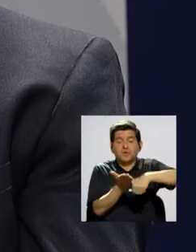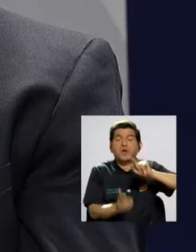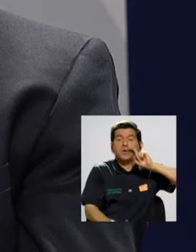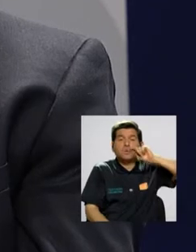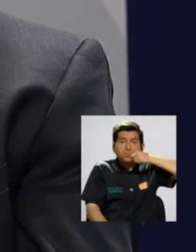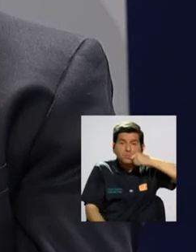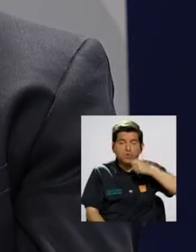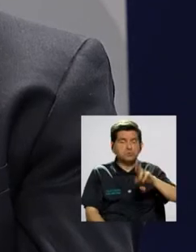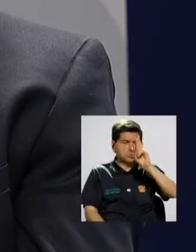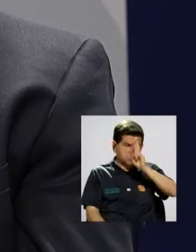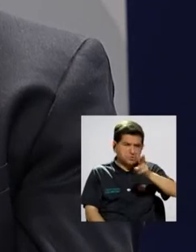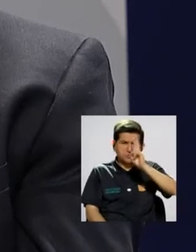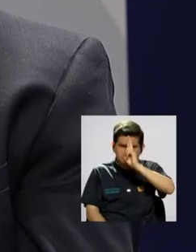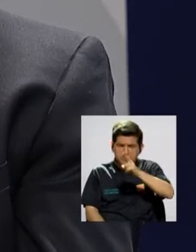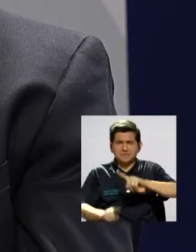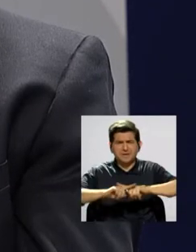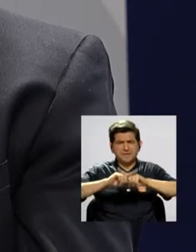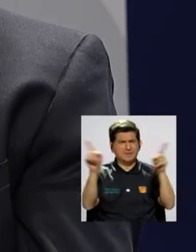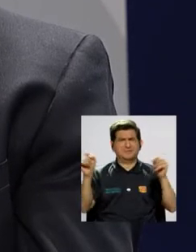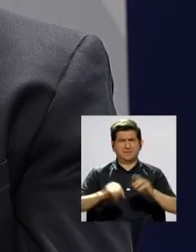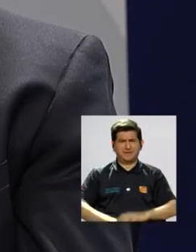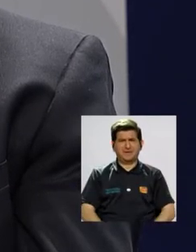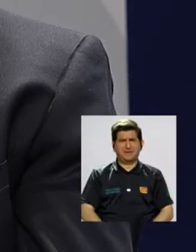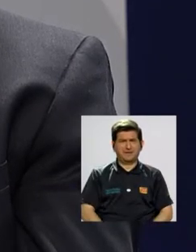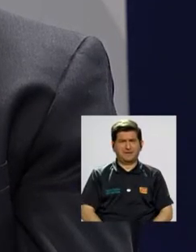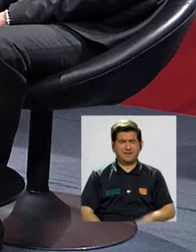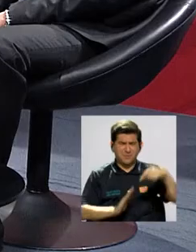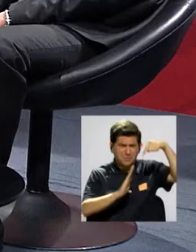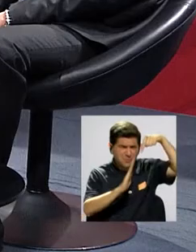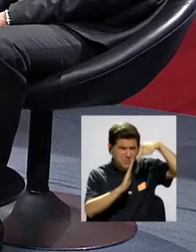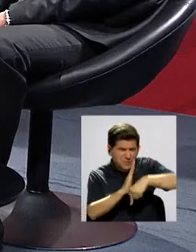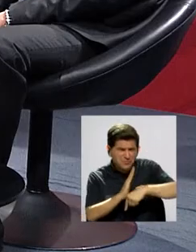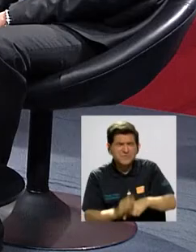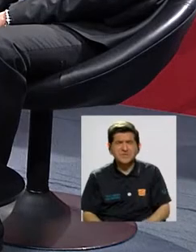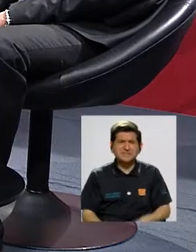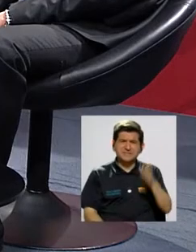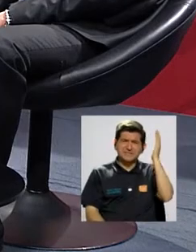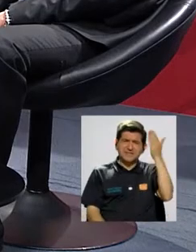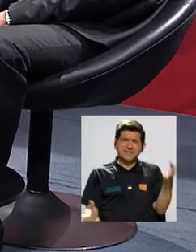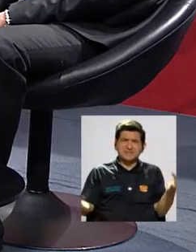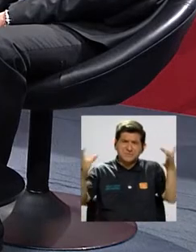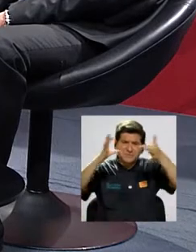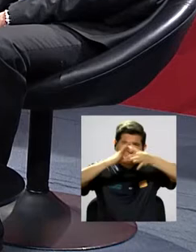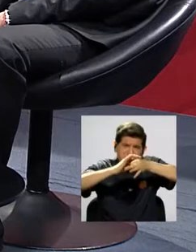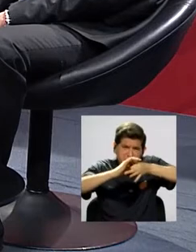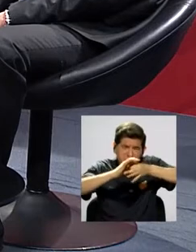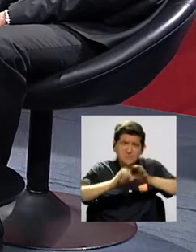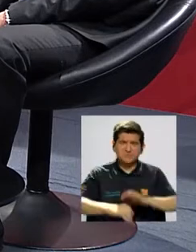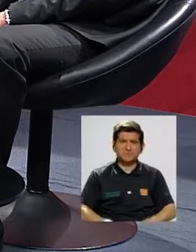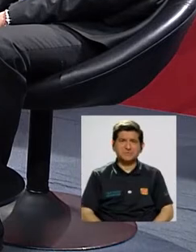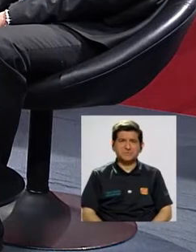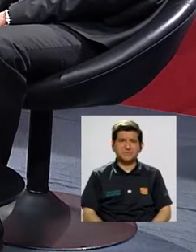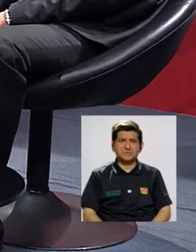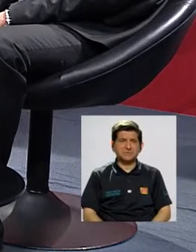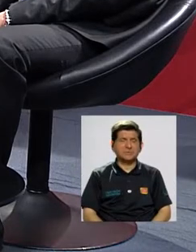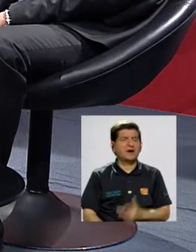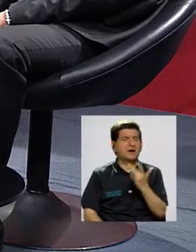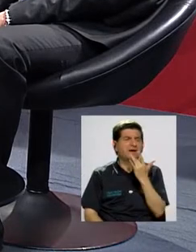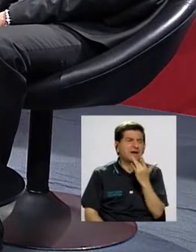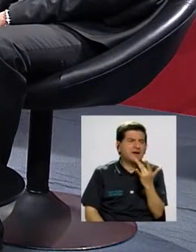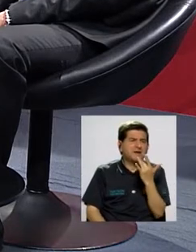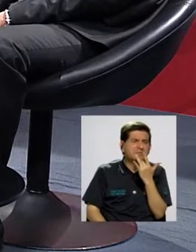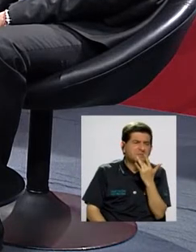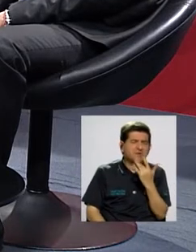podemos respetar completamente, pero cuando agudizan discursos que están relacionados a una